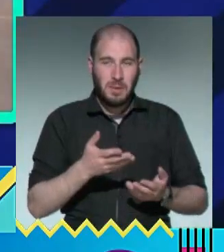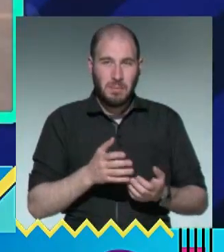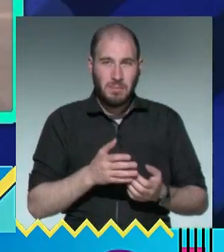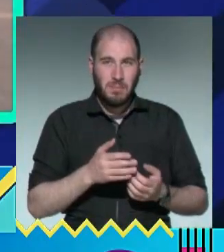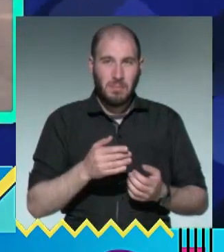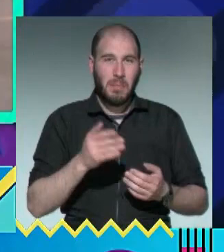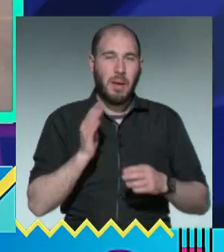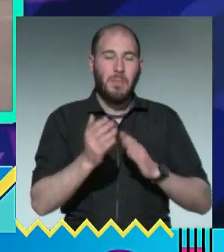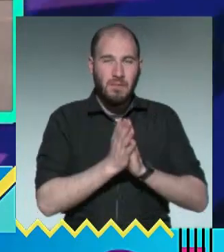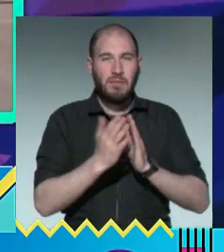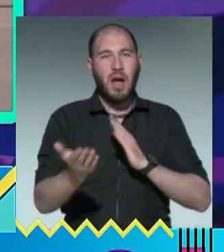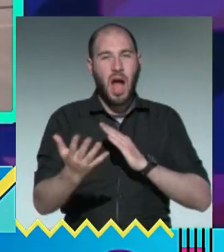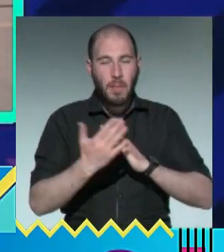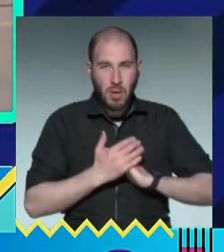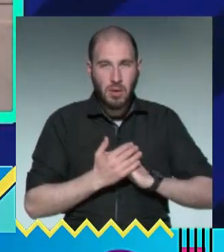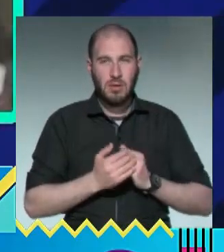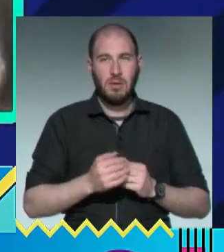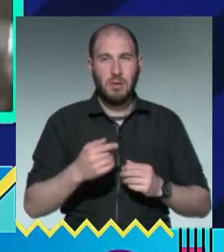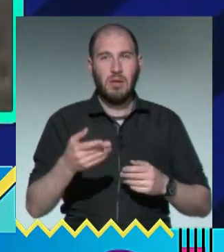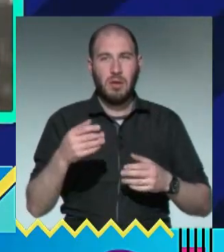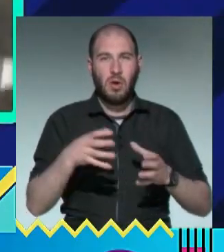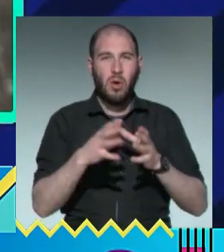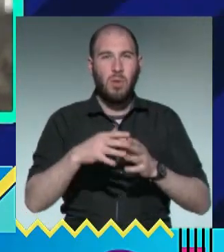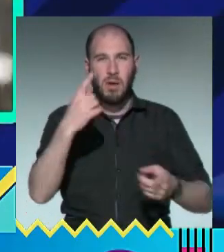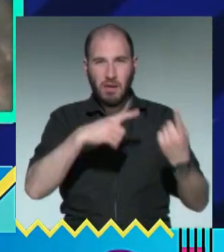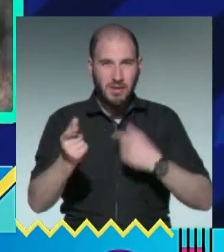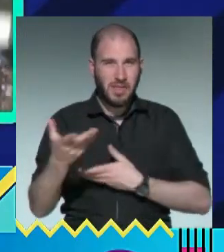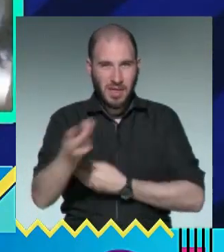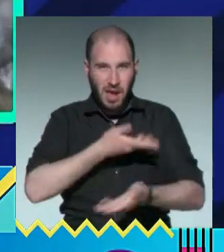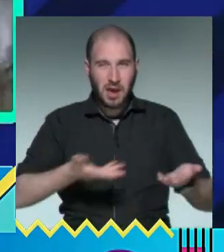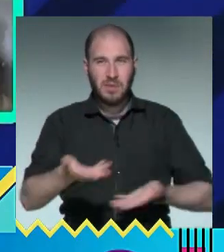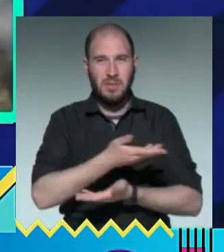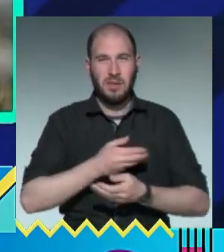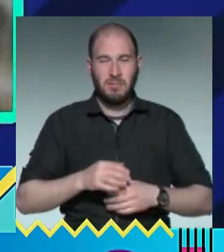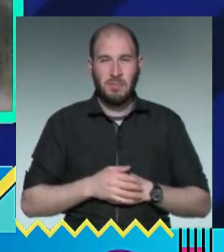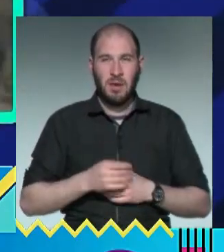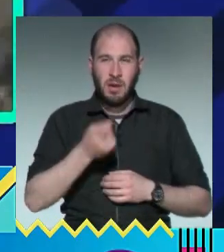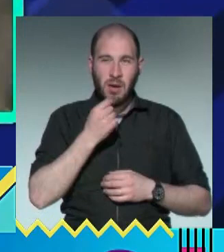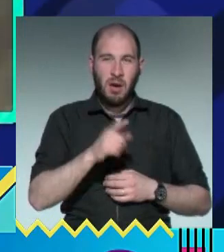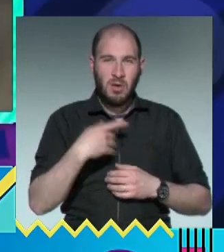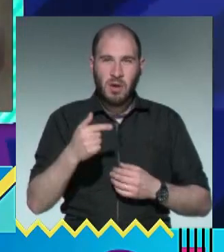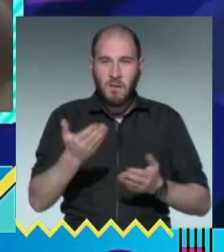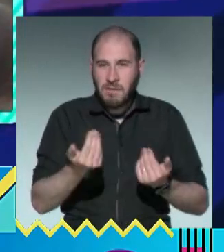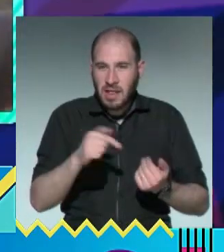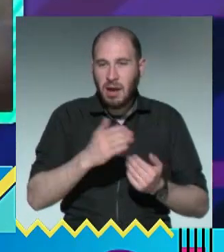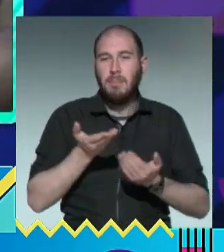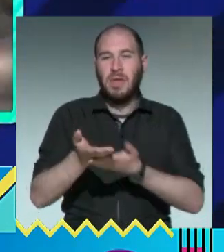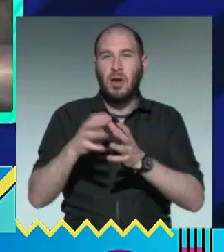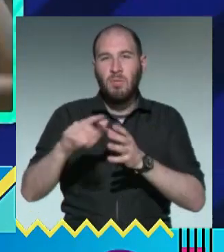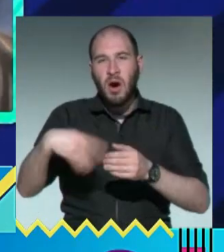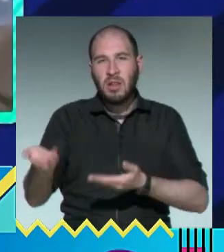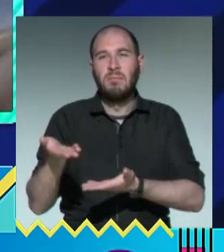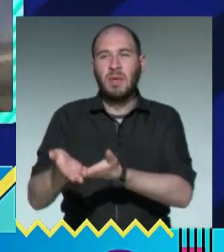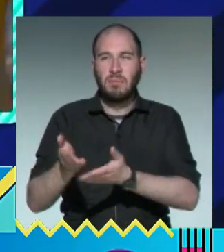pedir apoyo. Por suerte siempre hay buena onda entre los distintos cuarteles, entonces si nosotros no nos damos abasto le pedimos a algún otro